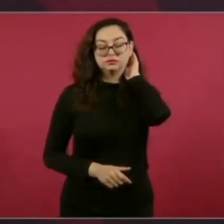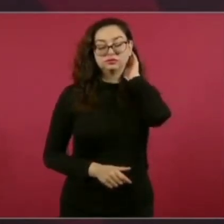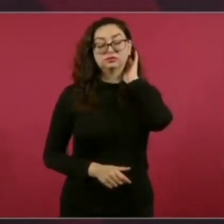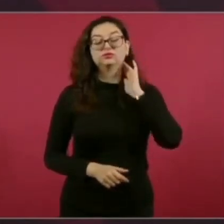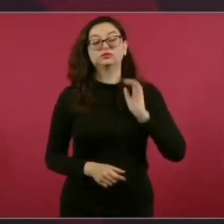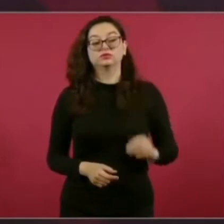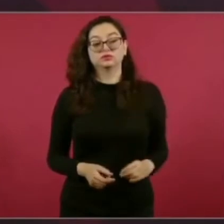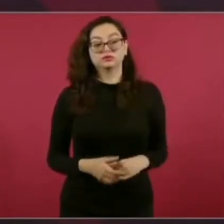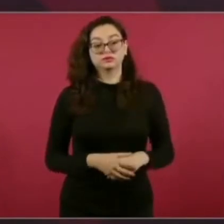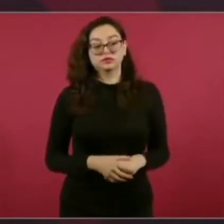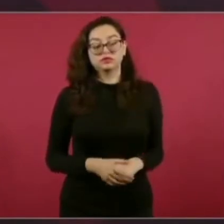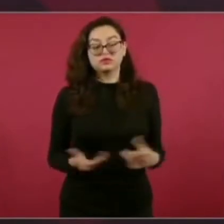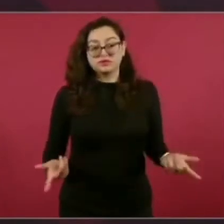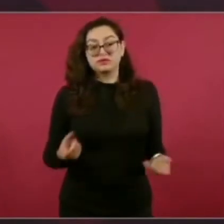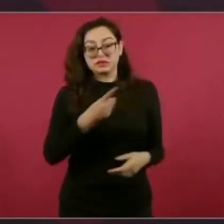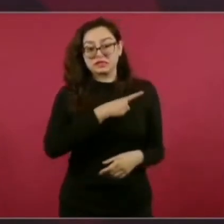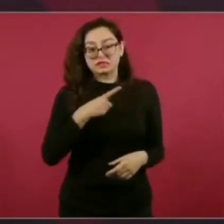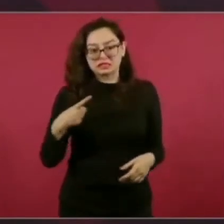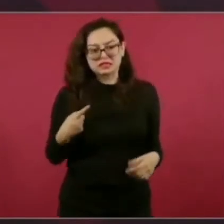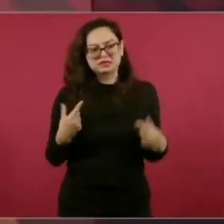porque antes